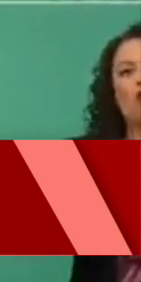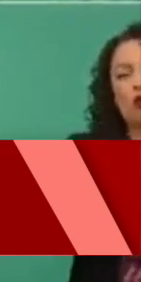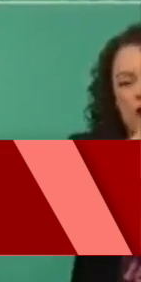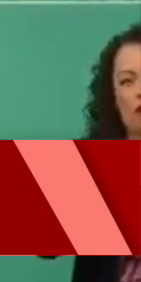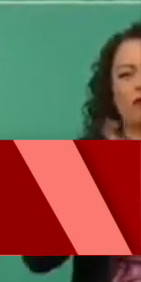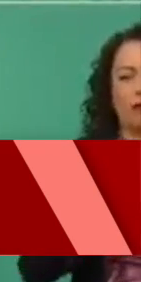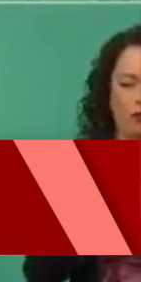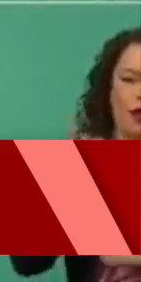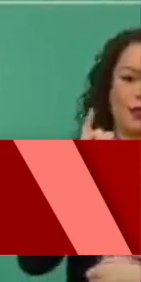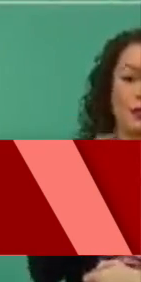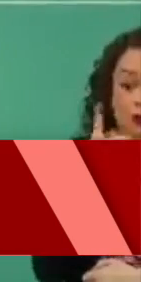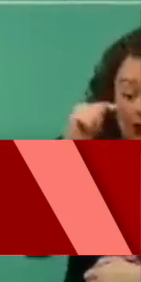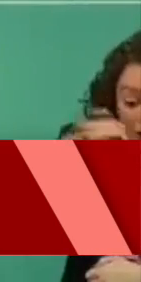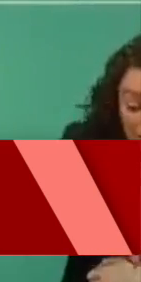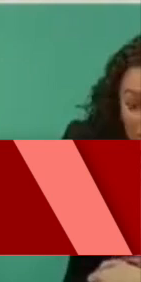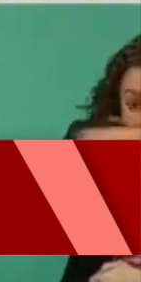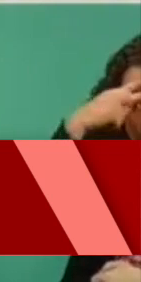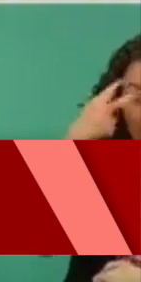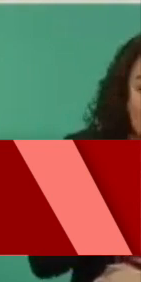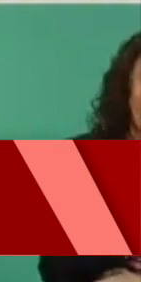pero aquí